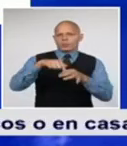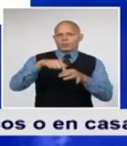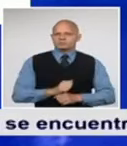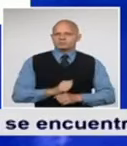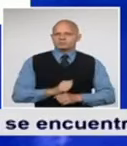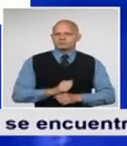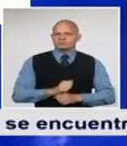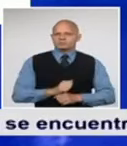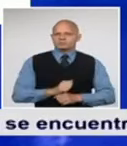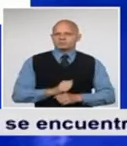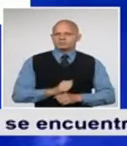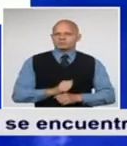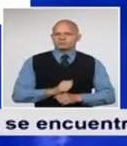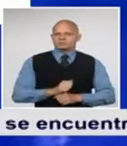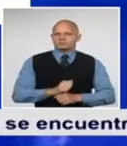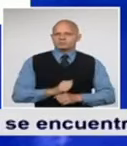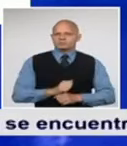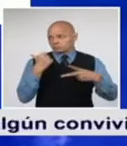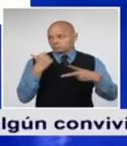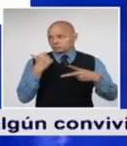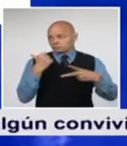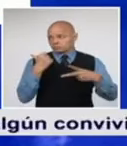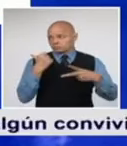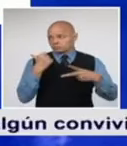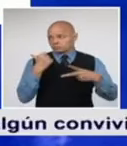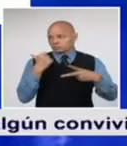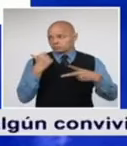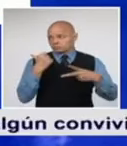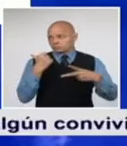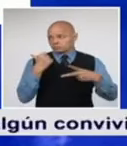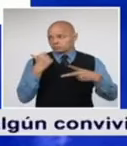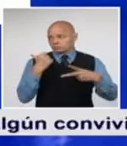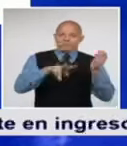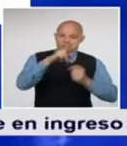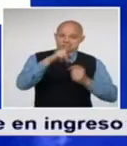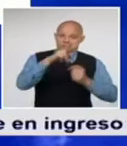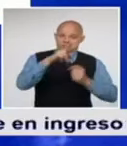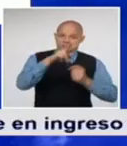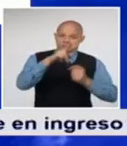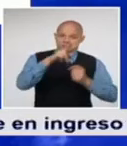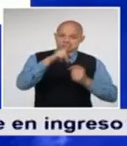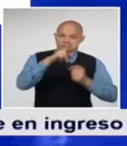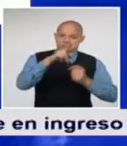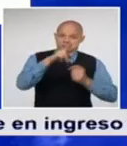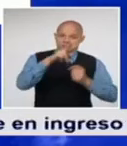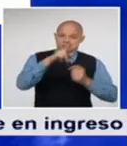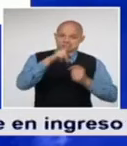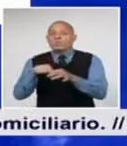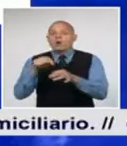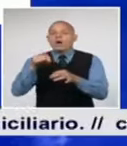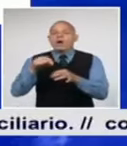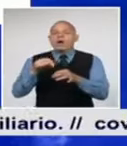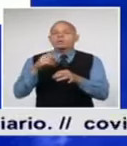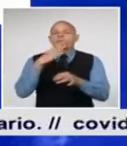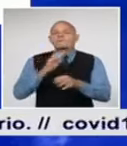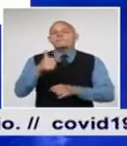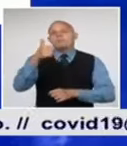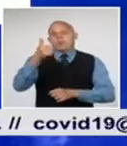y el municipio, una es la provincia y el municipio especial, con menor tasa de